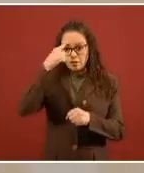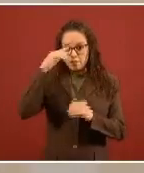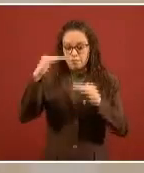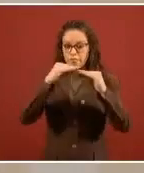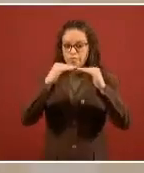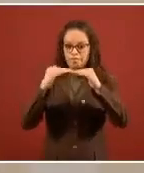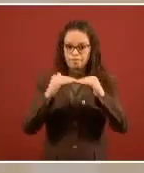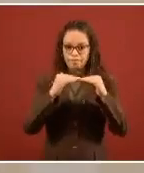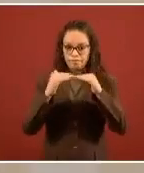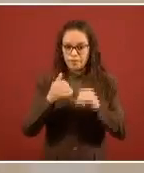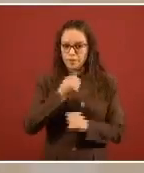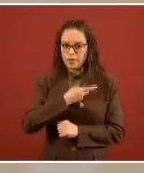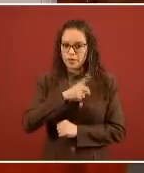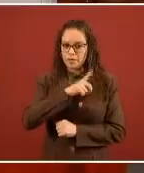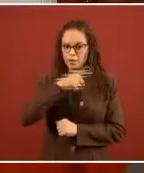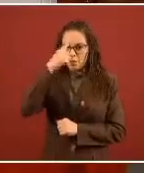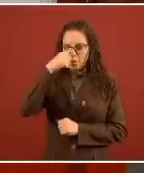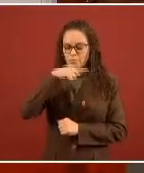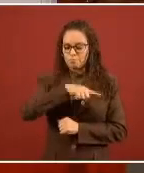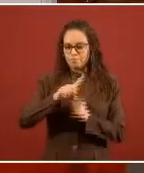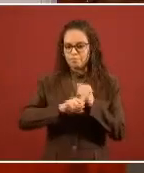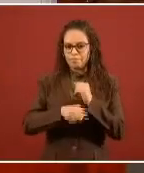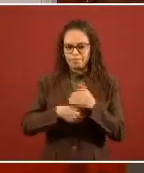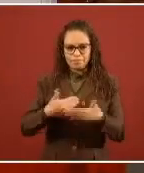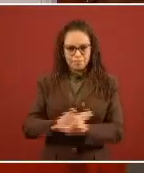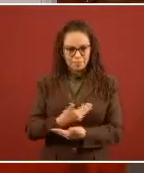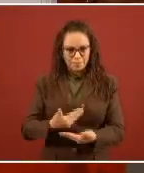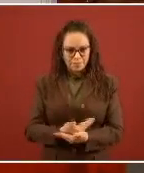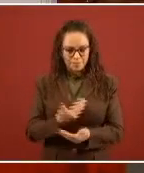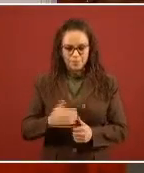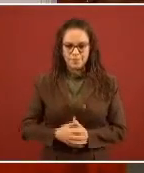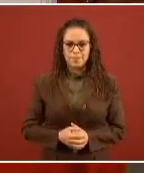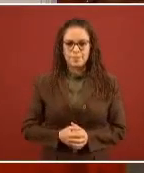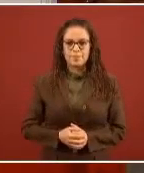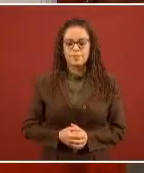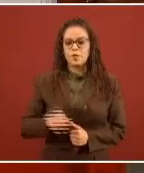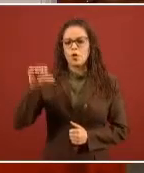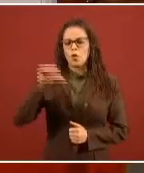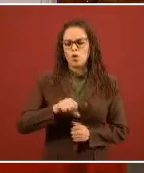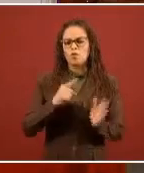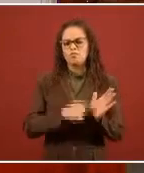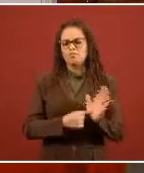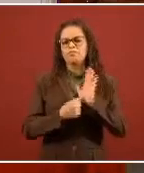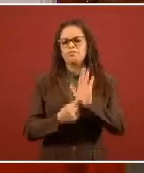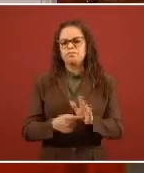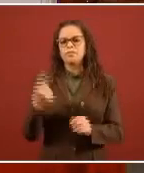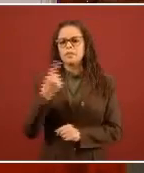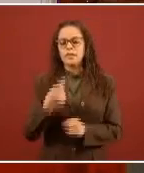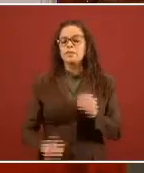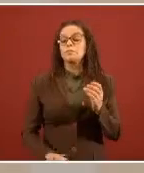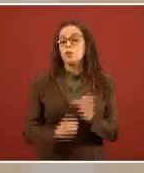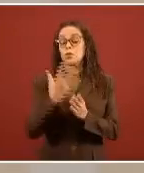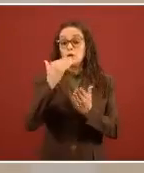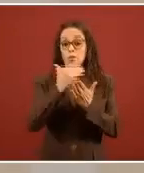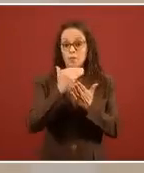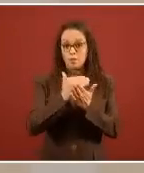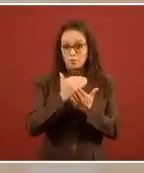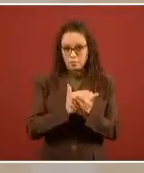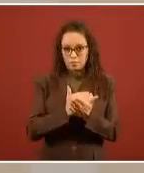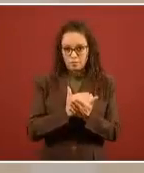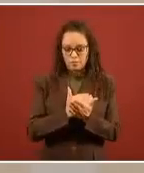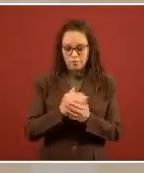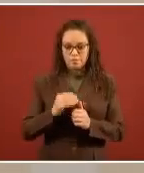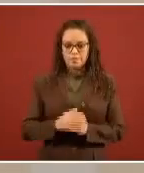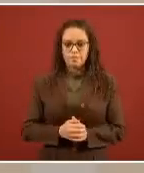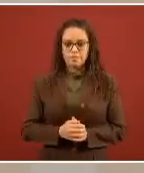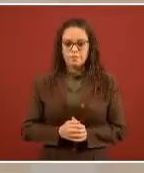y Salud Reproductiva, y nos va a venir a presentar la nueva guía o lineamientos técnicos